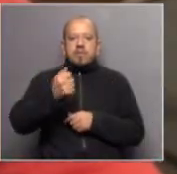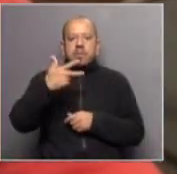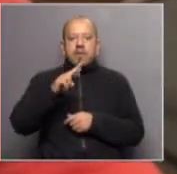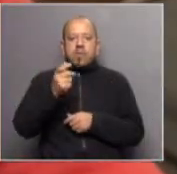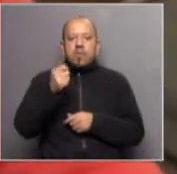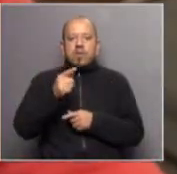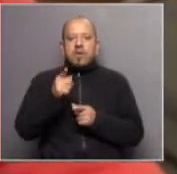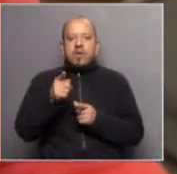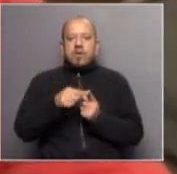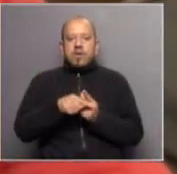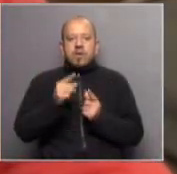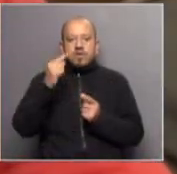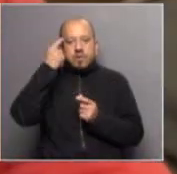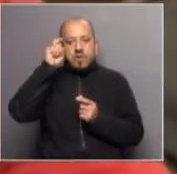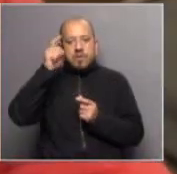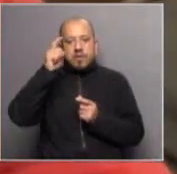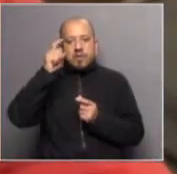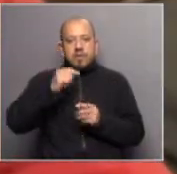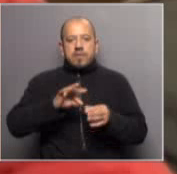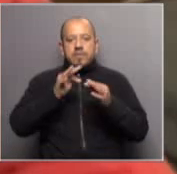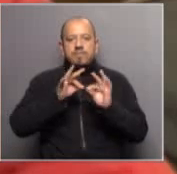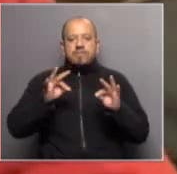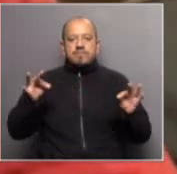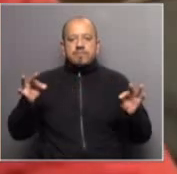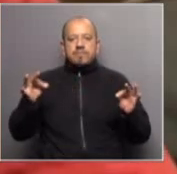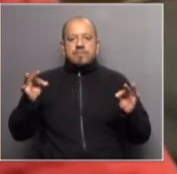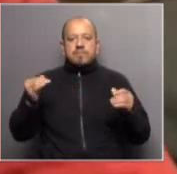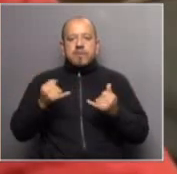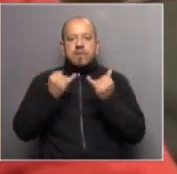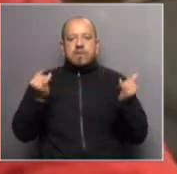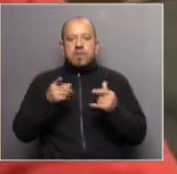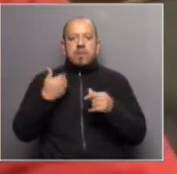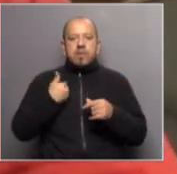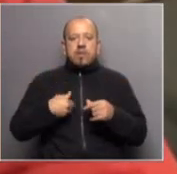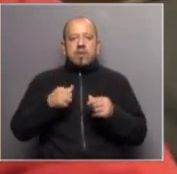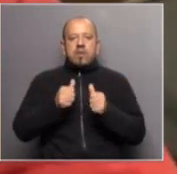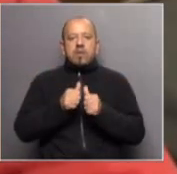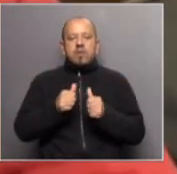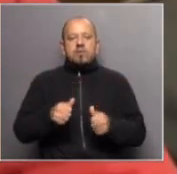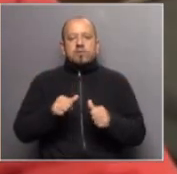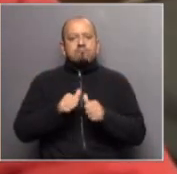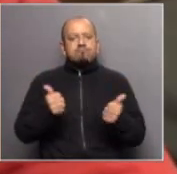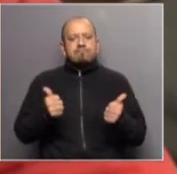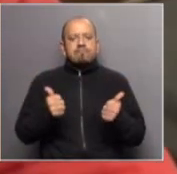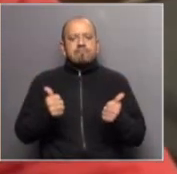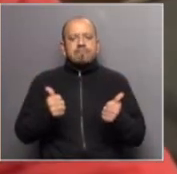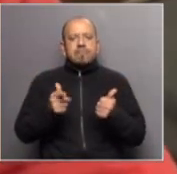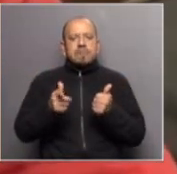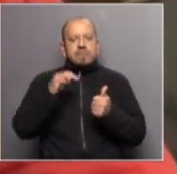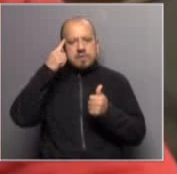va. Y se me ocurrió el estribillo. Era un día muy triste para mí. Me había separado ese día y se me ocurrió el